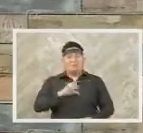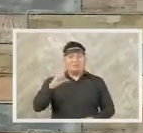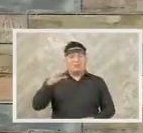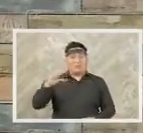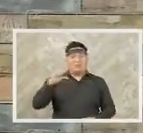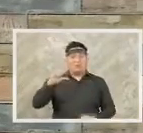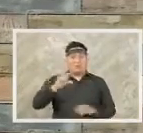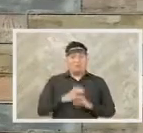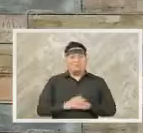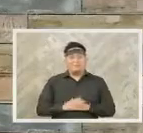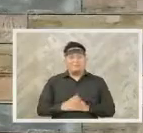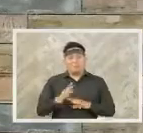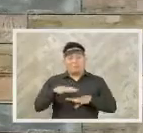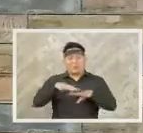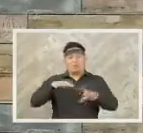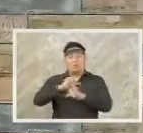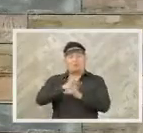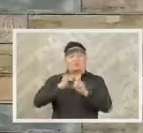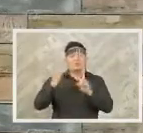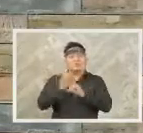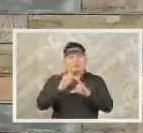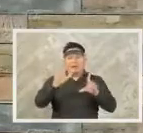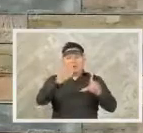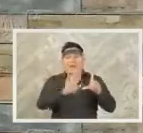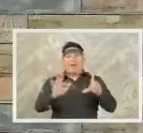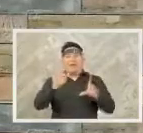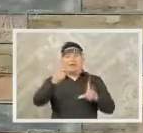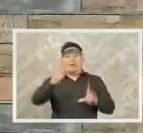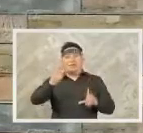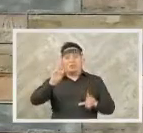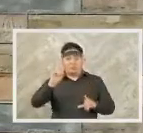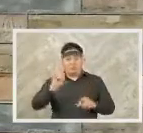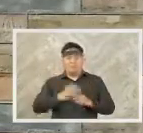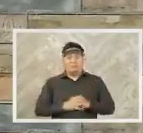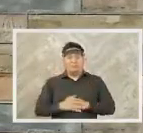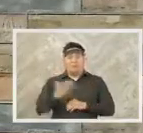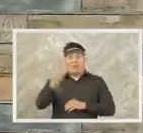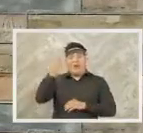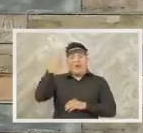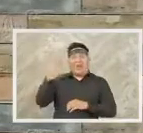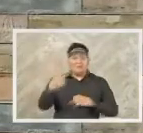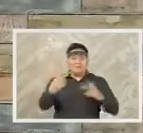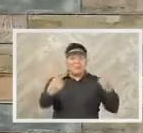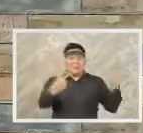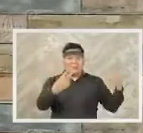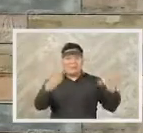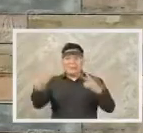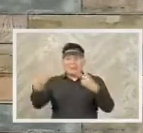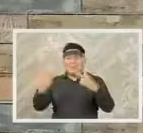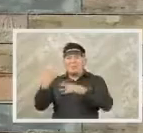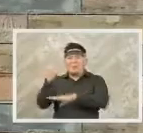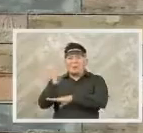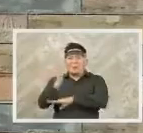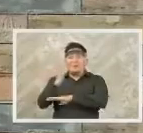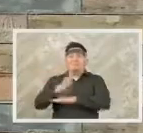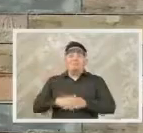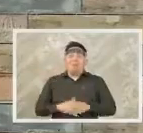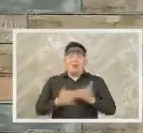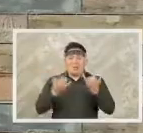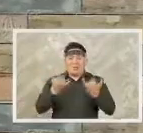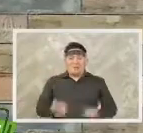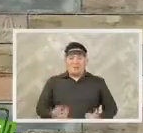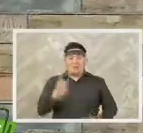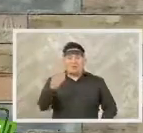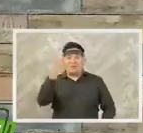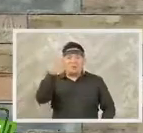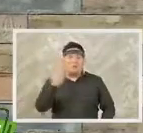supuesto también las redes sociales del canal TRO. Si usted nos estuvo acompañando anoche, muchísimas gracias por estar presente en esta segunda